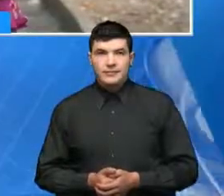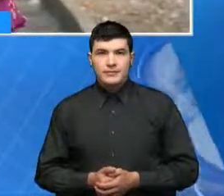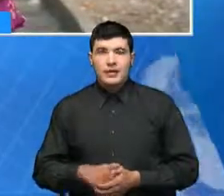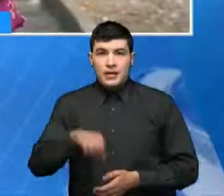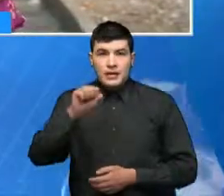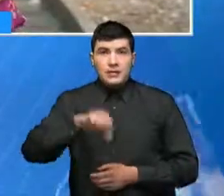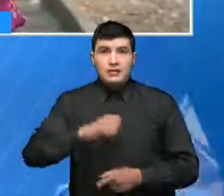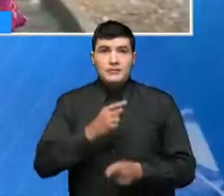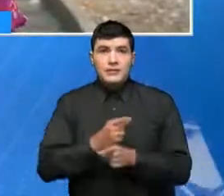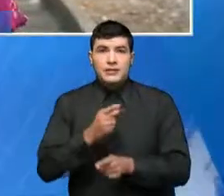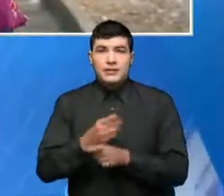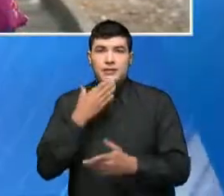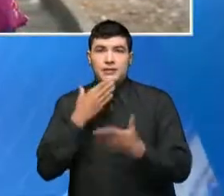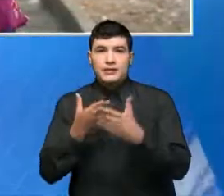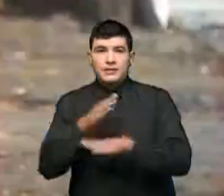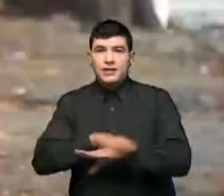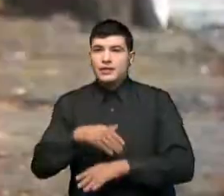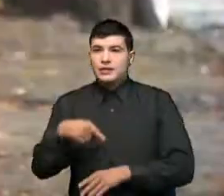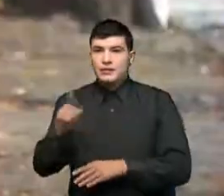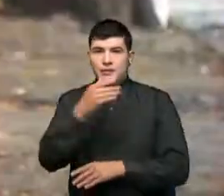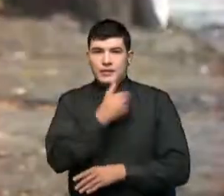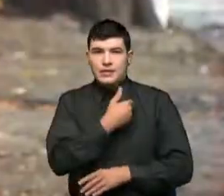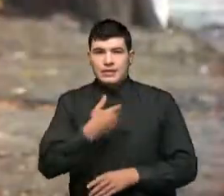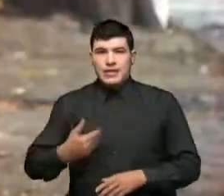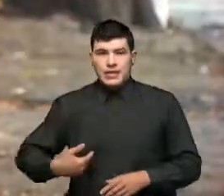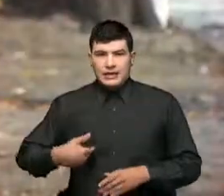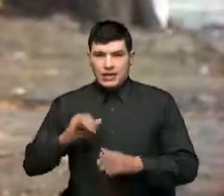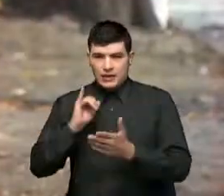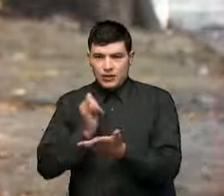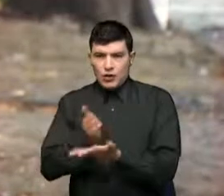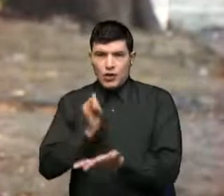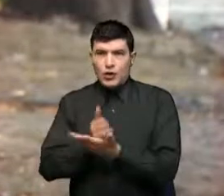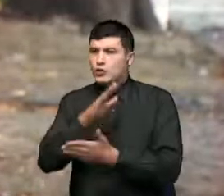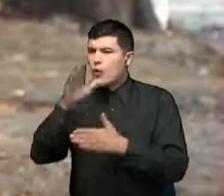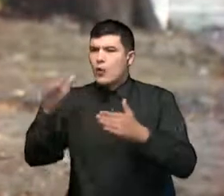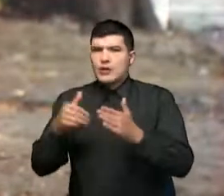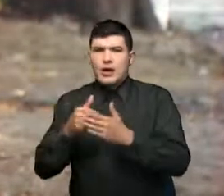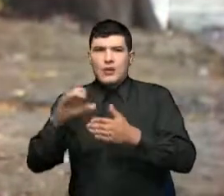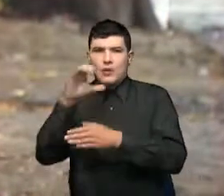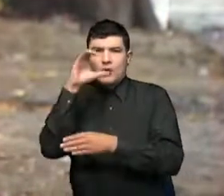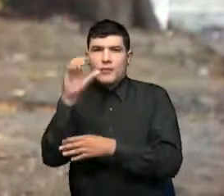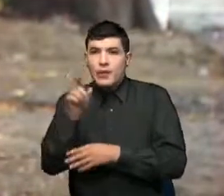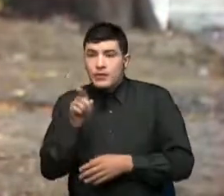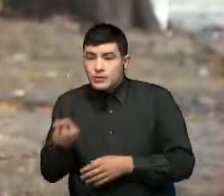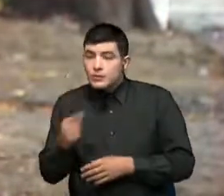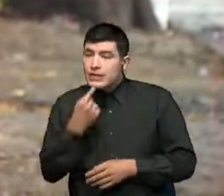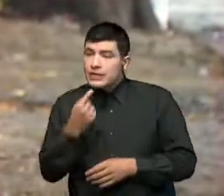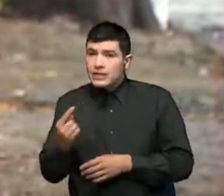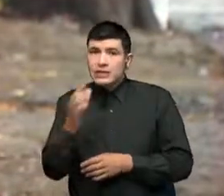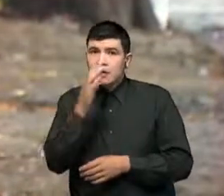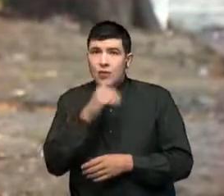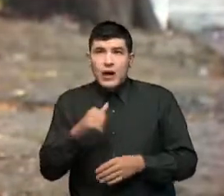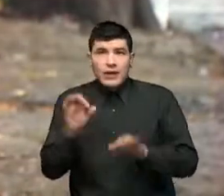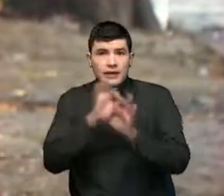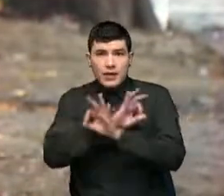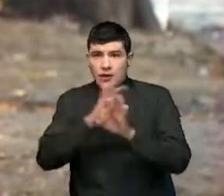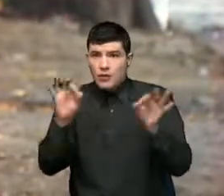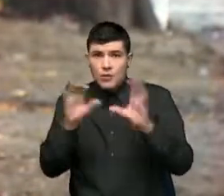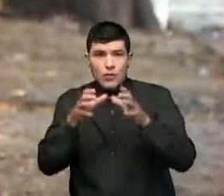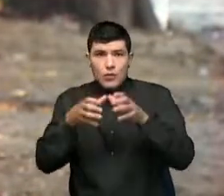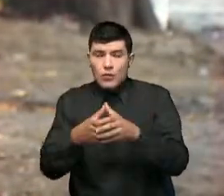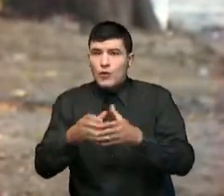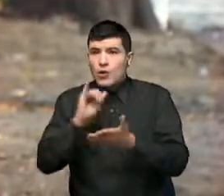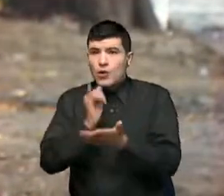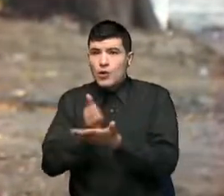Así es, buenas tardes. El presidente de los comunales de toda Colombia ha señalado que no existe ningún movimiento comunales del